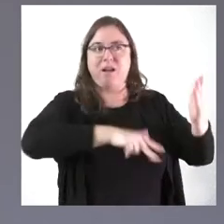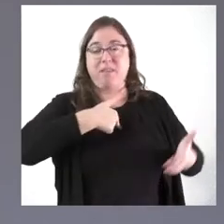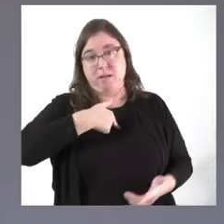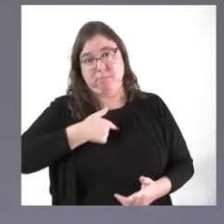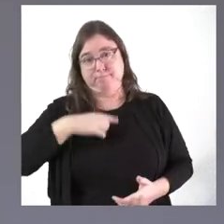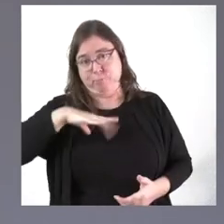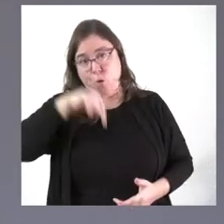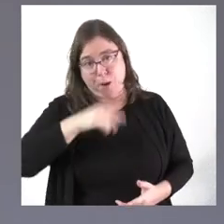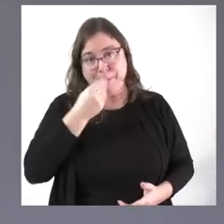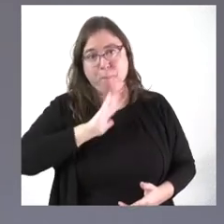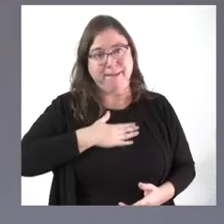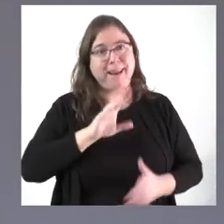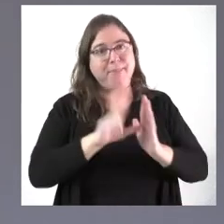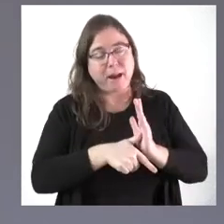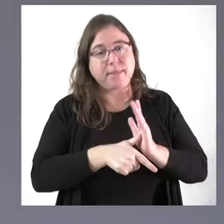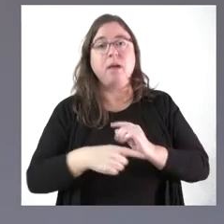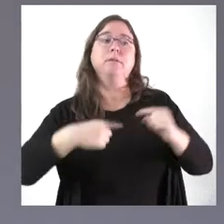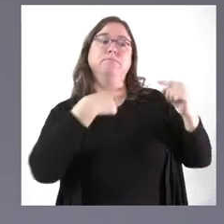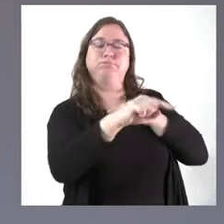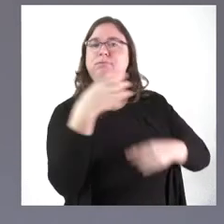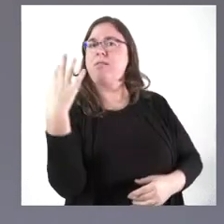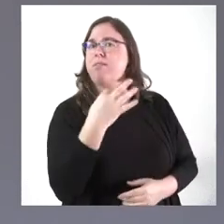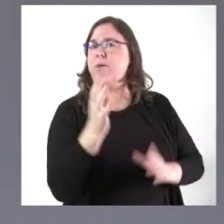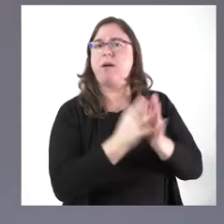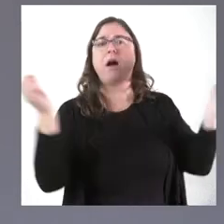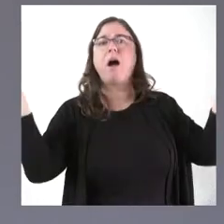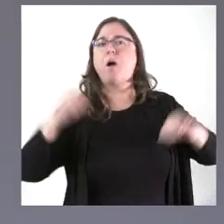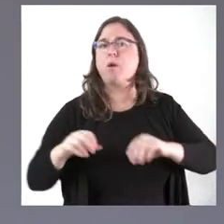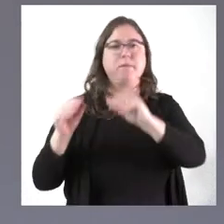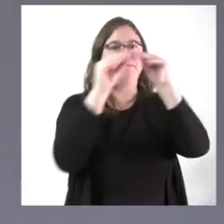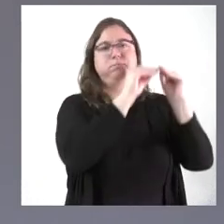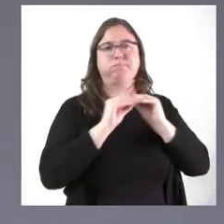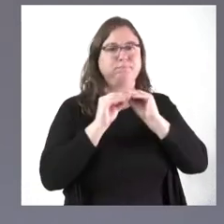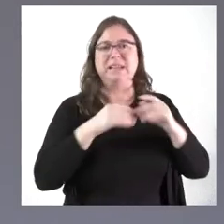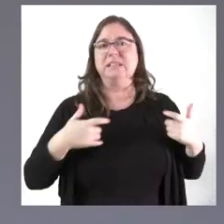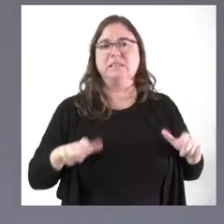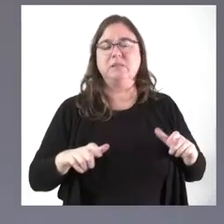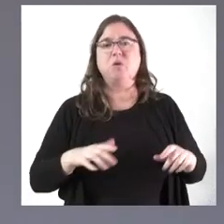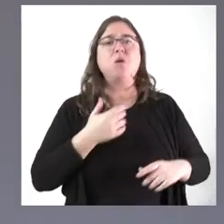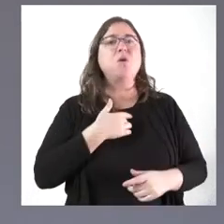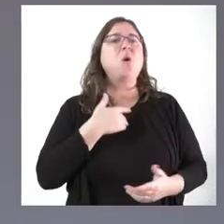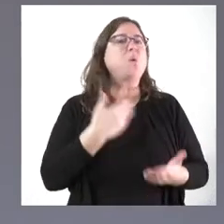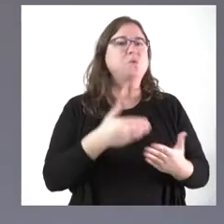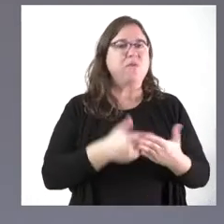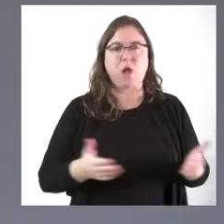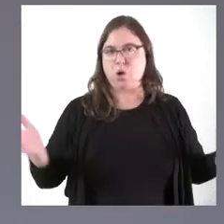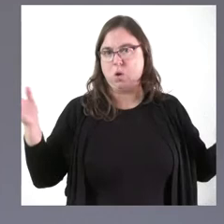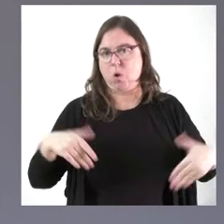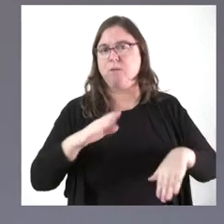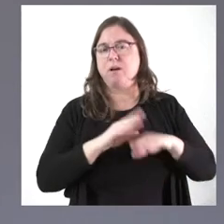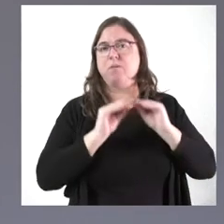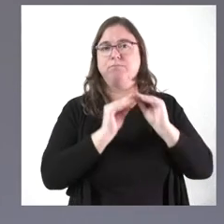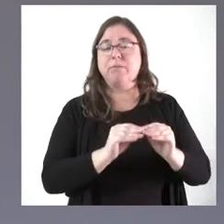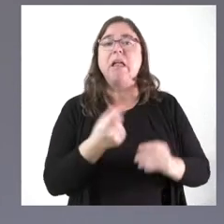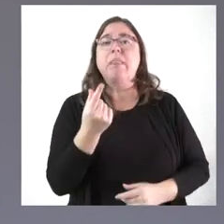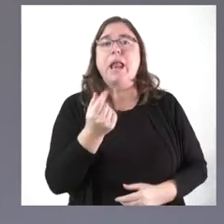mañana haga esa transparencia a la que está obligada porque es un acuerdo adoptado por unanimidad en conferencias sectorial y que no hay ninguna justificación para que no remita es